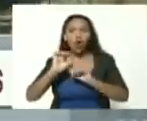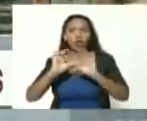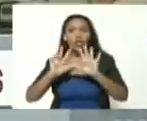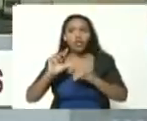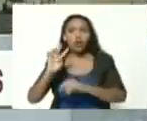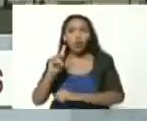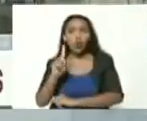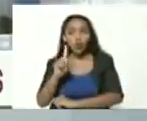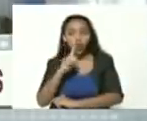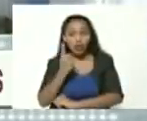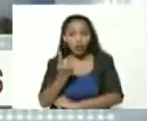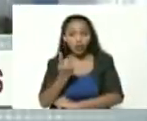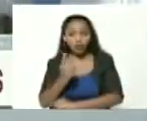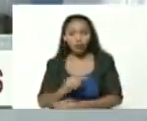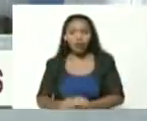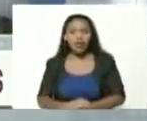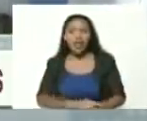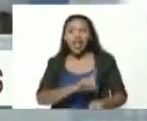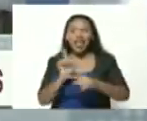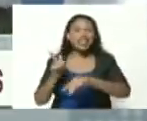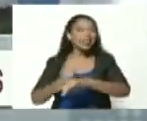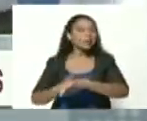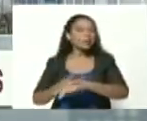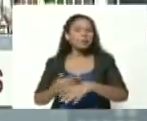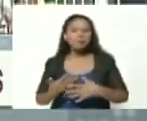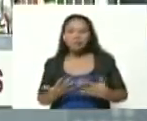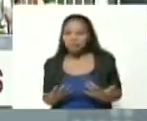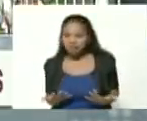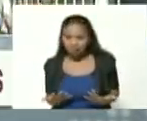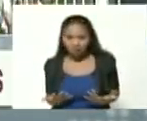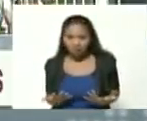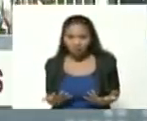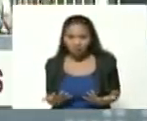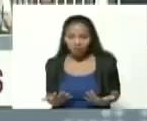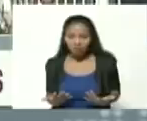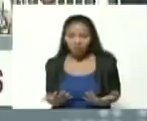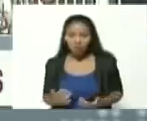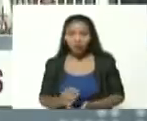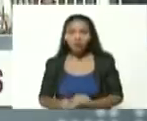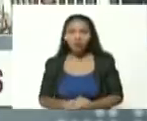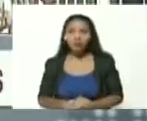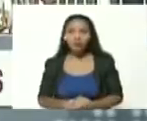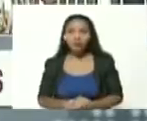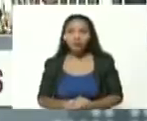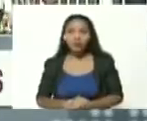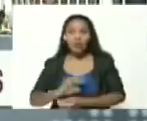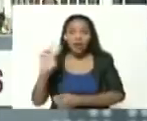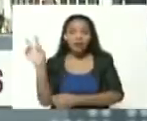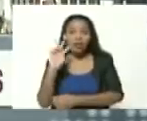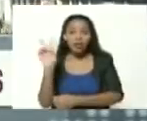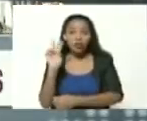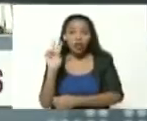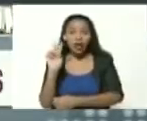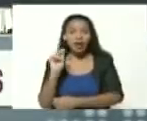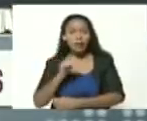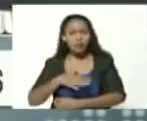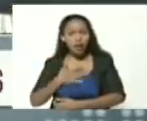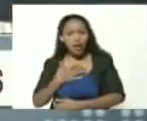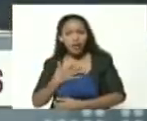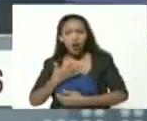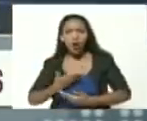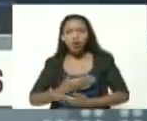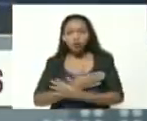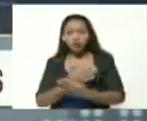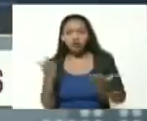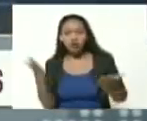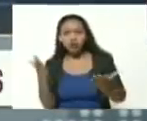1881, dijo en ese momento: denme Venezuela, ¿en qué puedo servirle? En mí tiene un hijo.